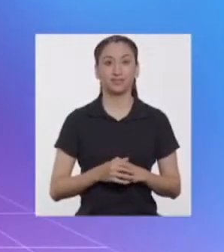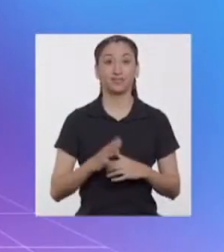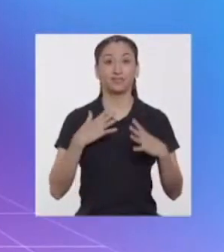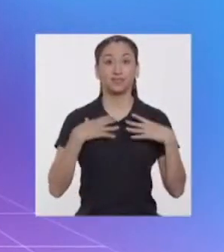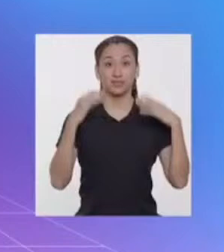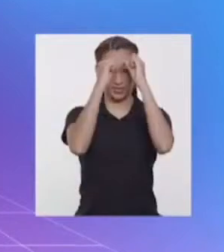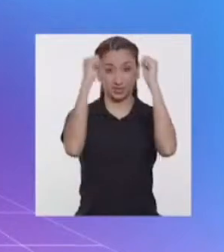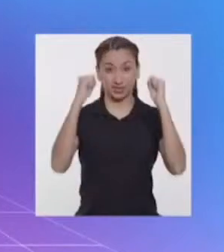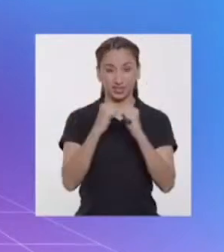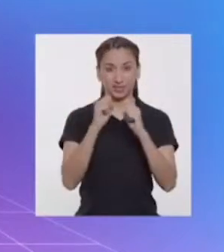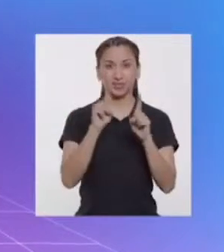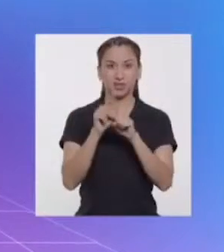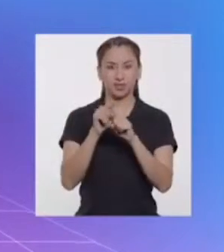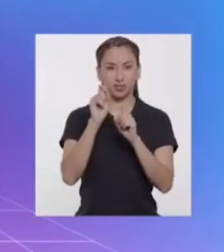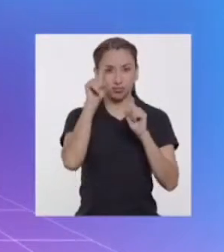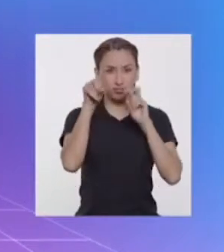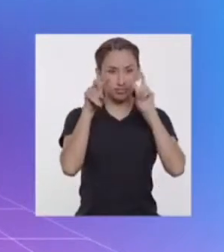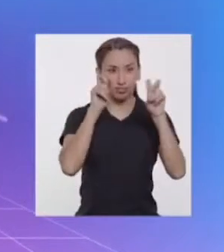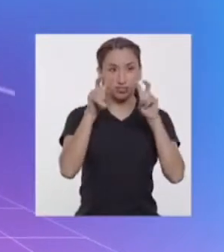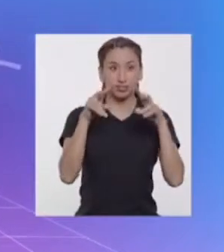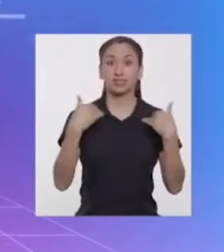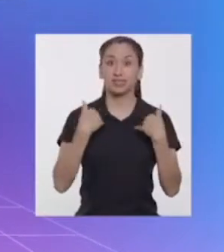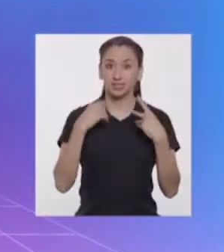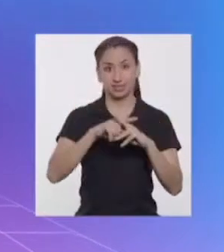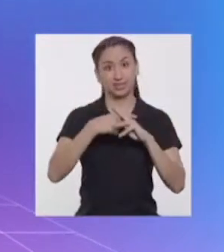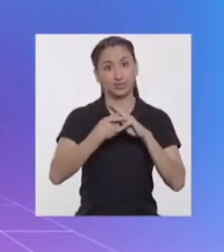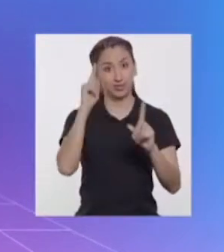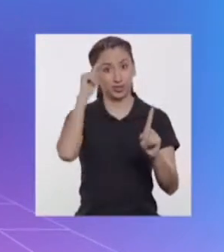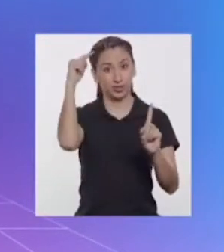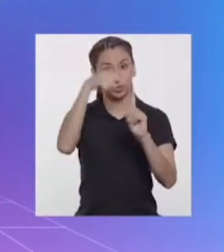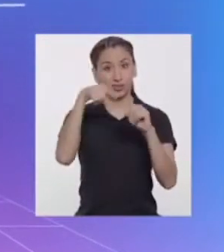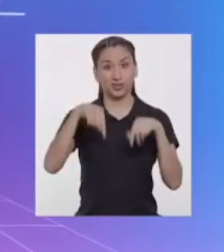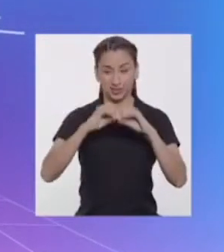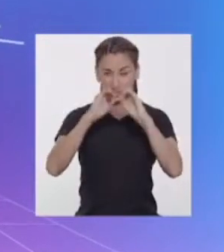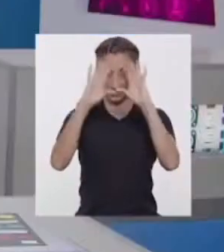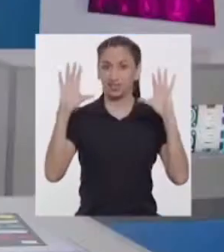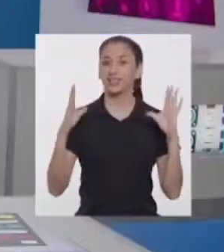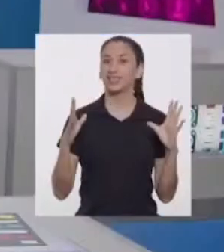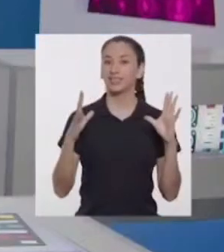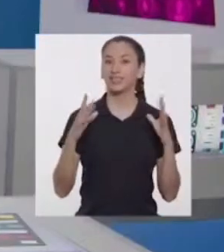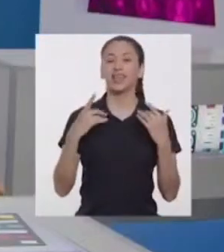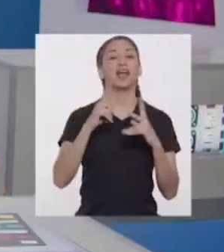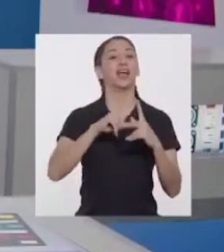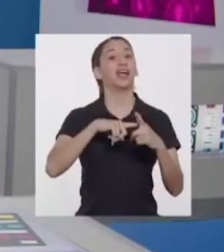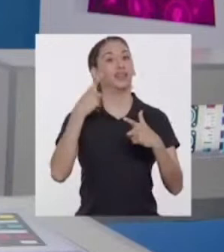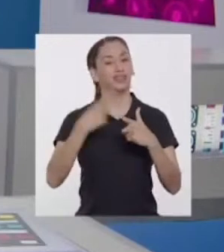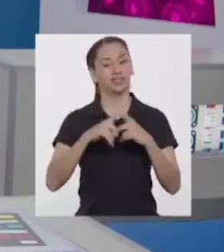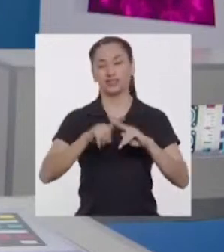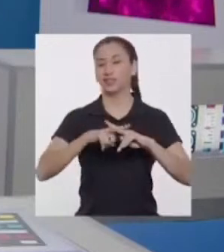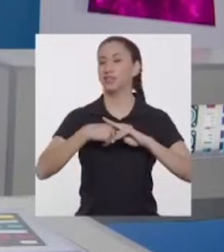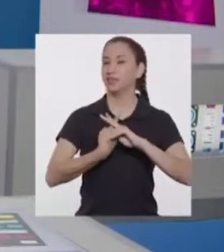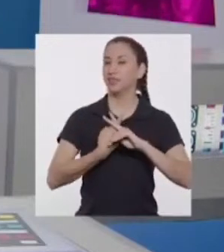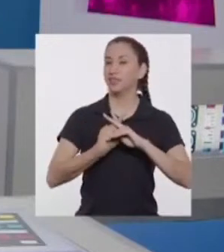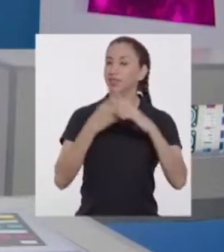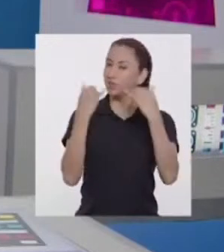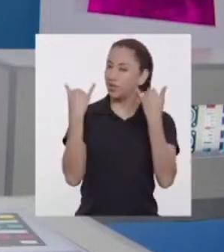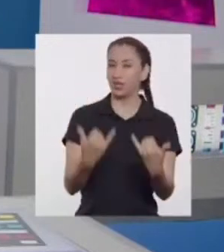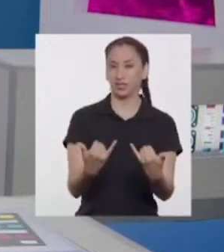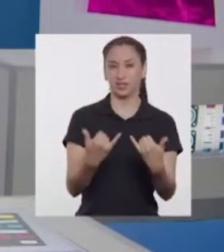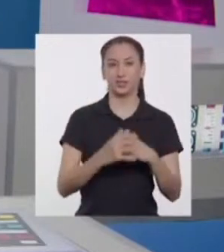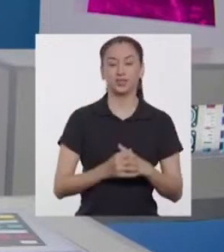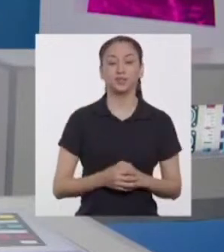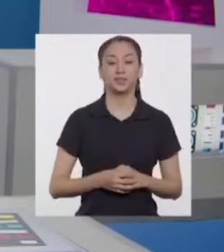Mi sistema también detecta que debemos empezar con el propósito del día. Entonces, empecemos de